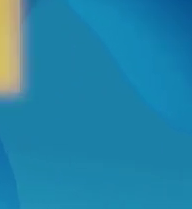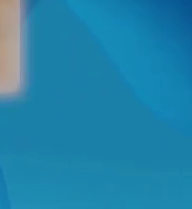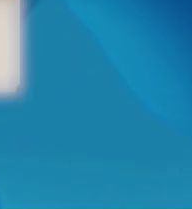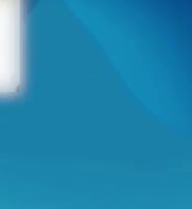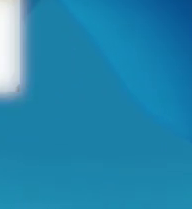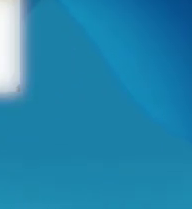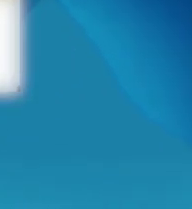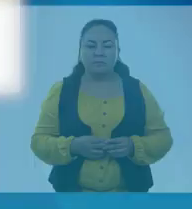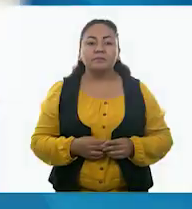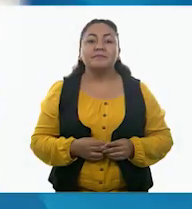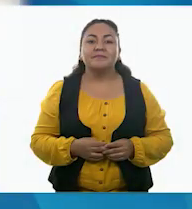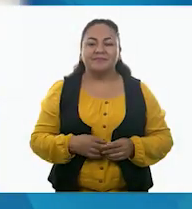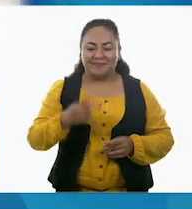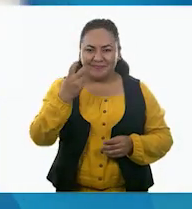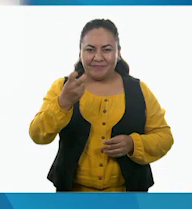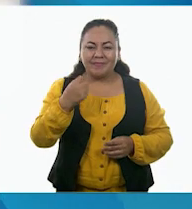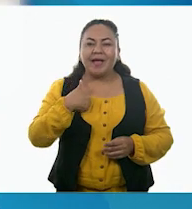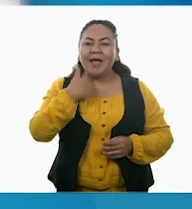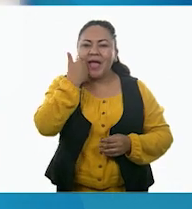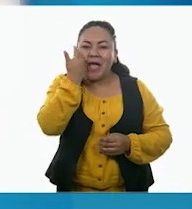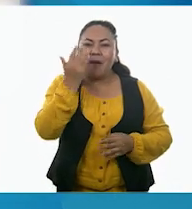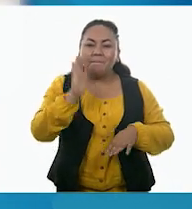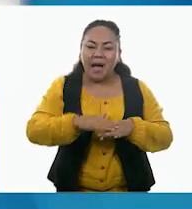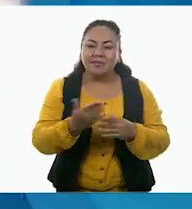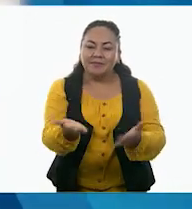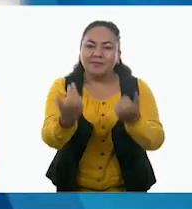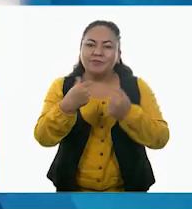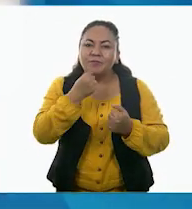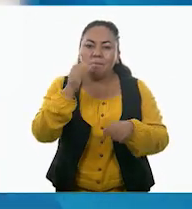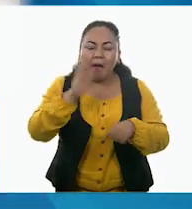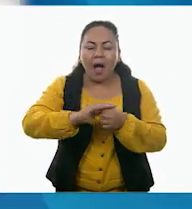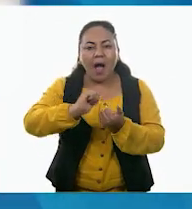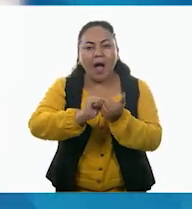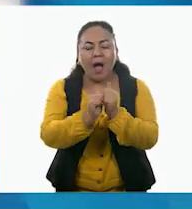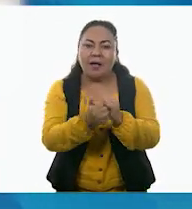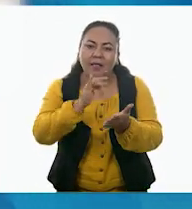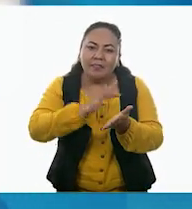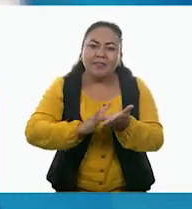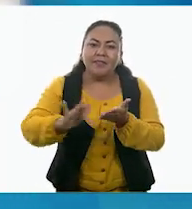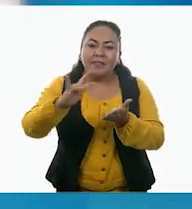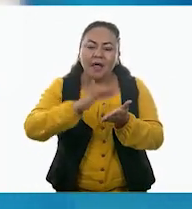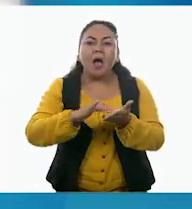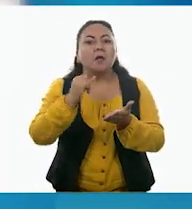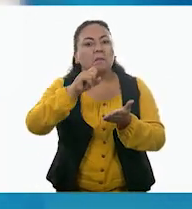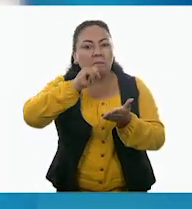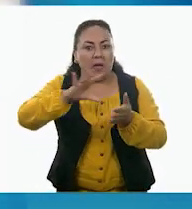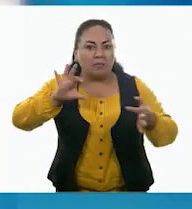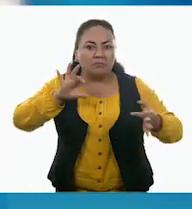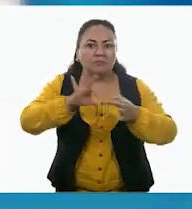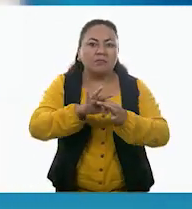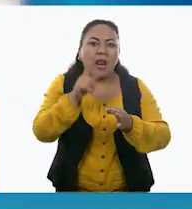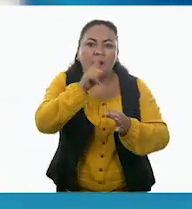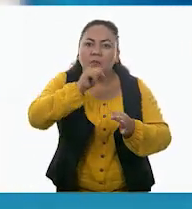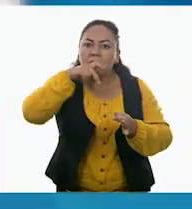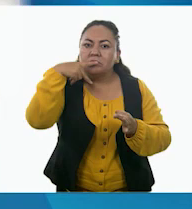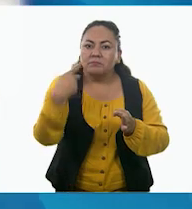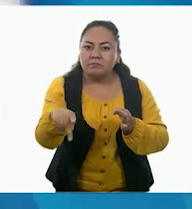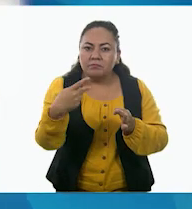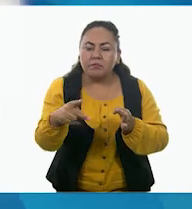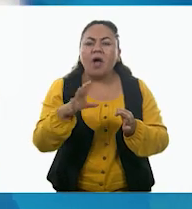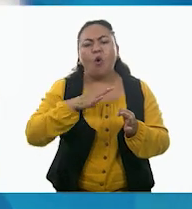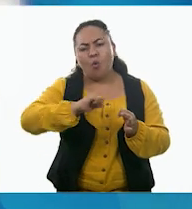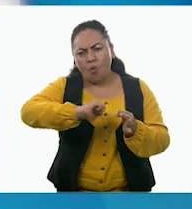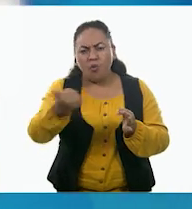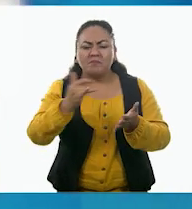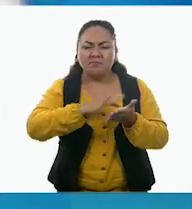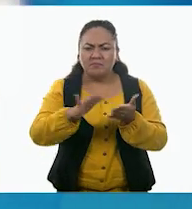De fondo es acercar a los niños a la lectura y a la lengua, porque existen otros textos,